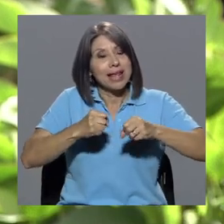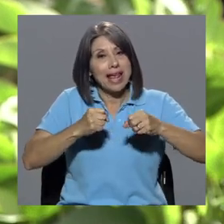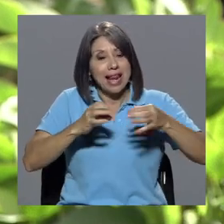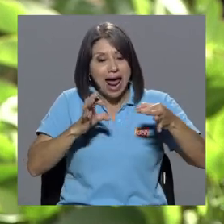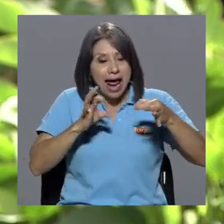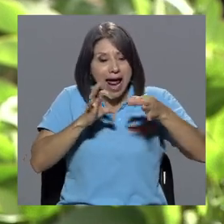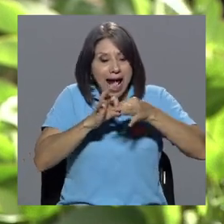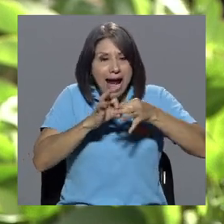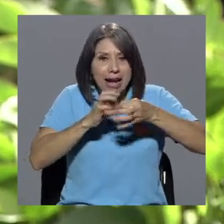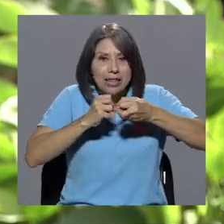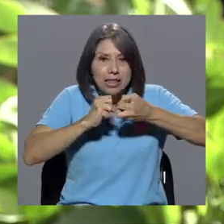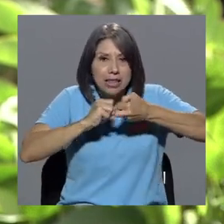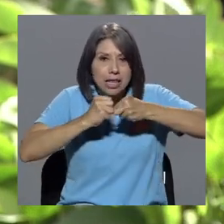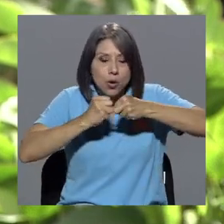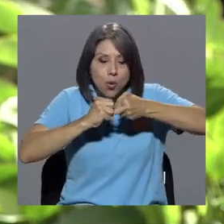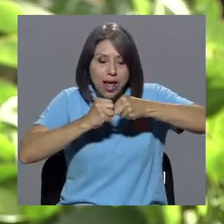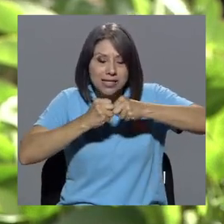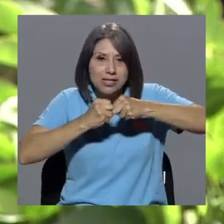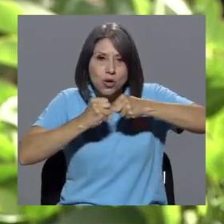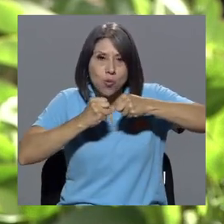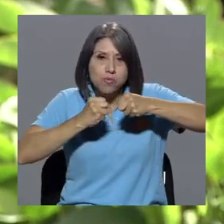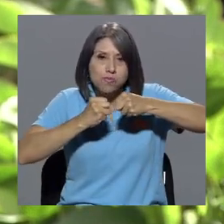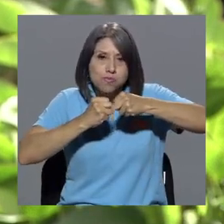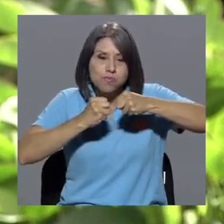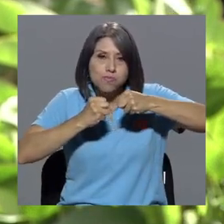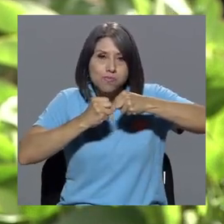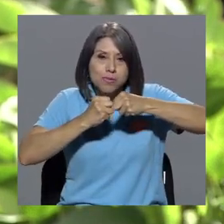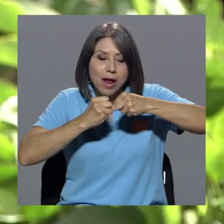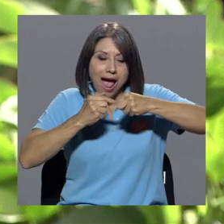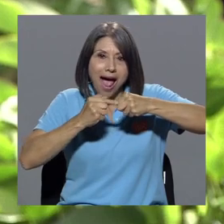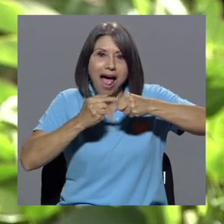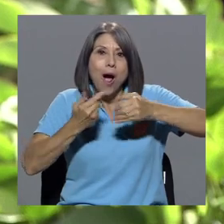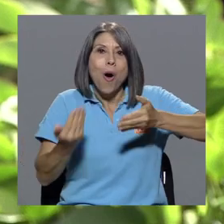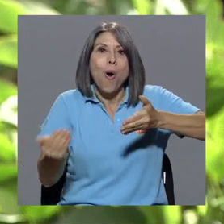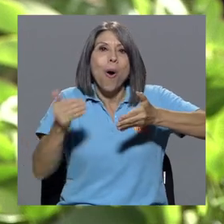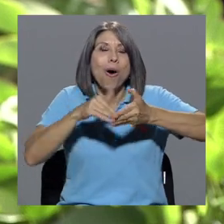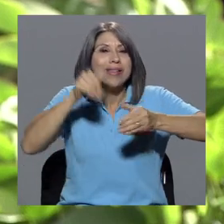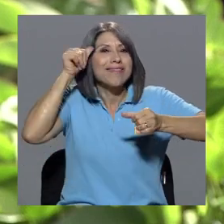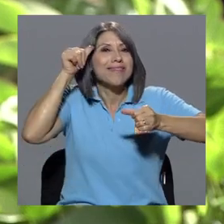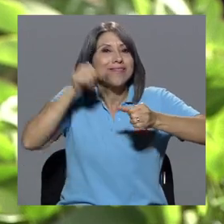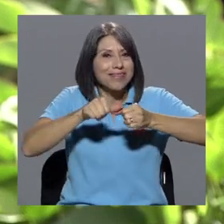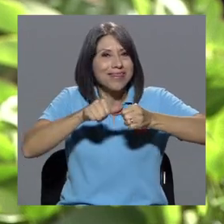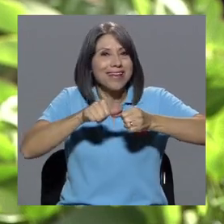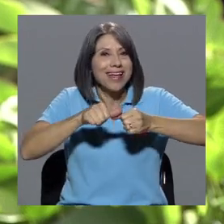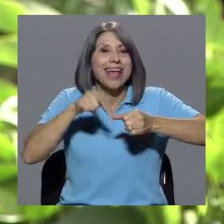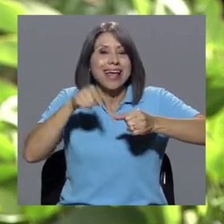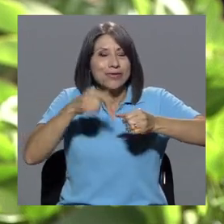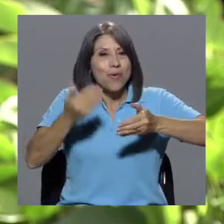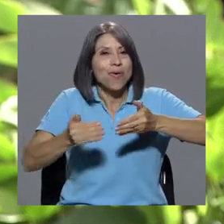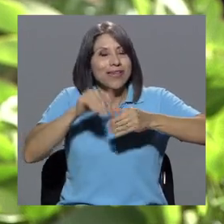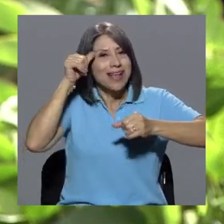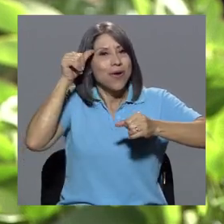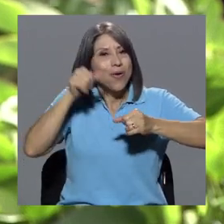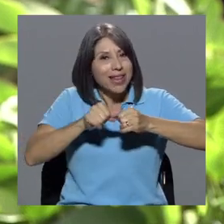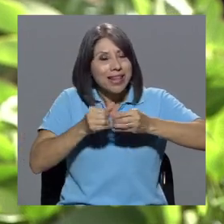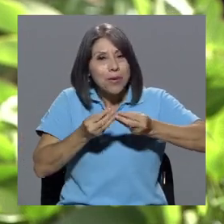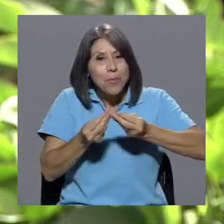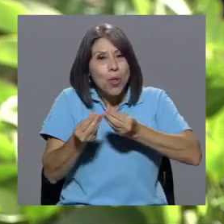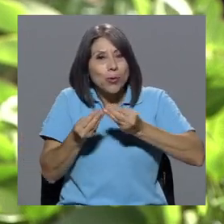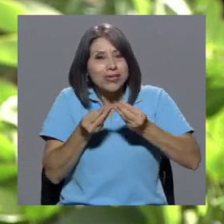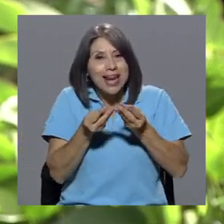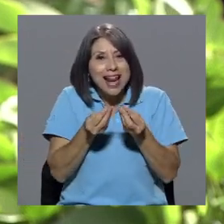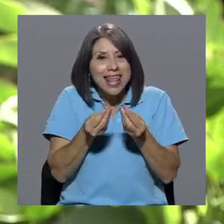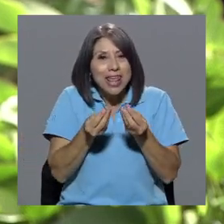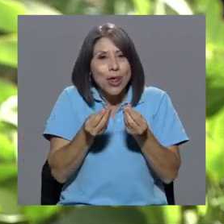articulación se vuelva, por decirlo así, a acordar, que eso se llama fenómeno de viscoinducción, se vuelva a acordar de producir ese